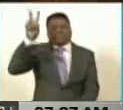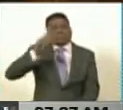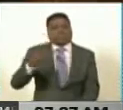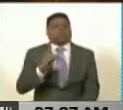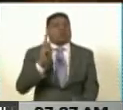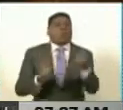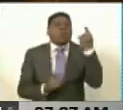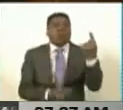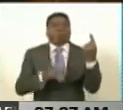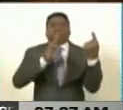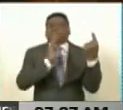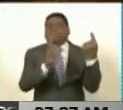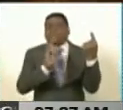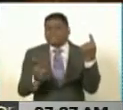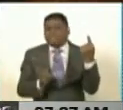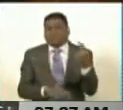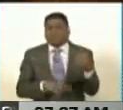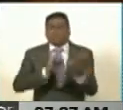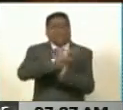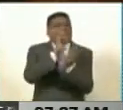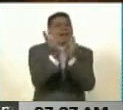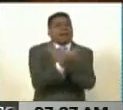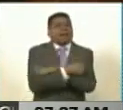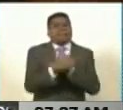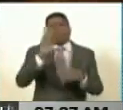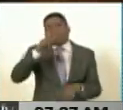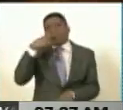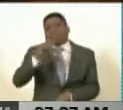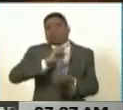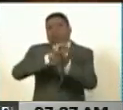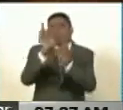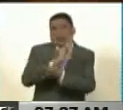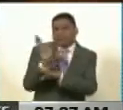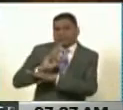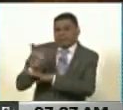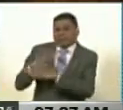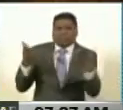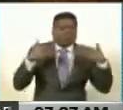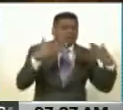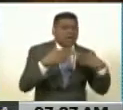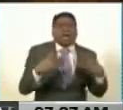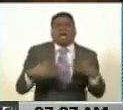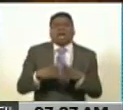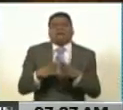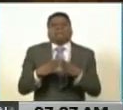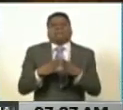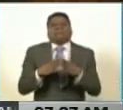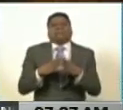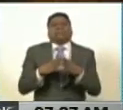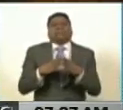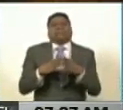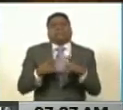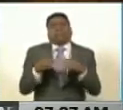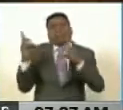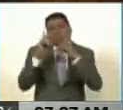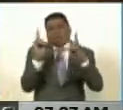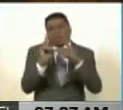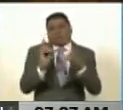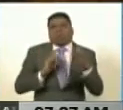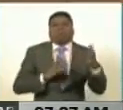única solución sea un cambio político rápido y que el diálogo sea un obstáculo para esto.